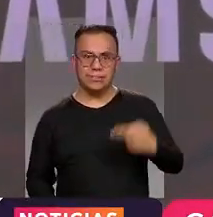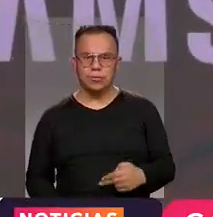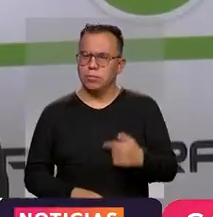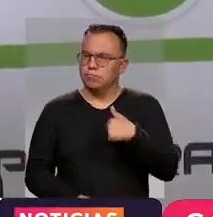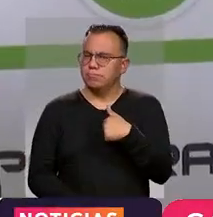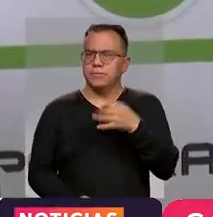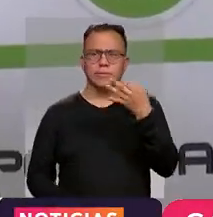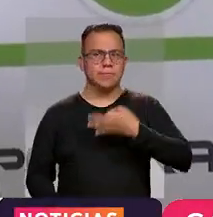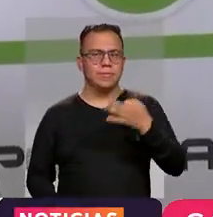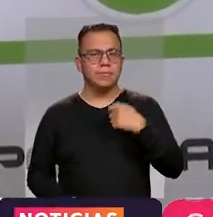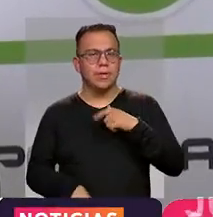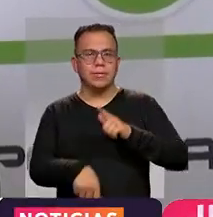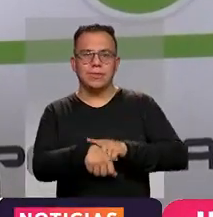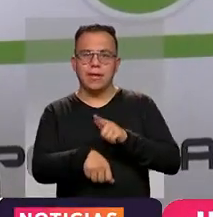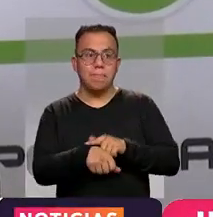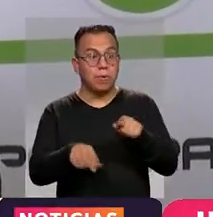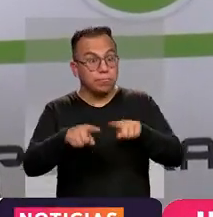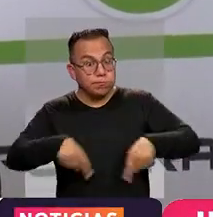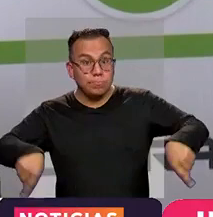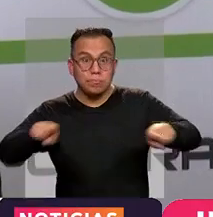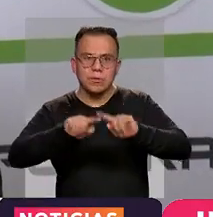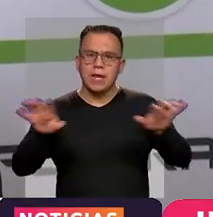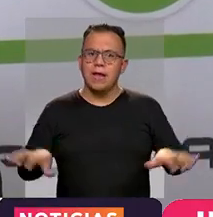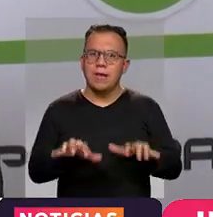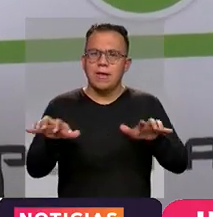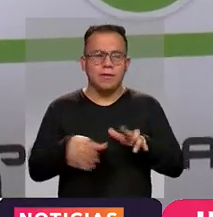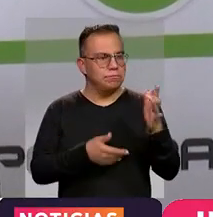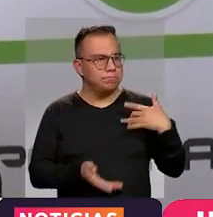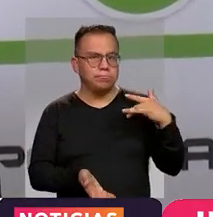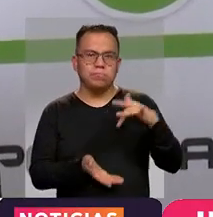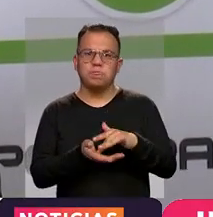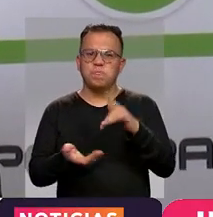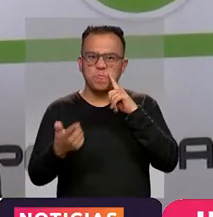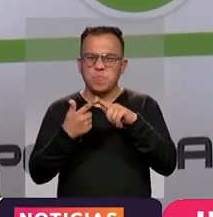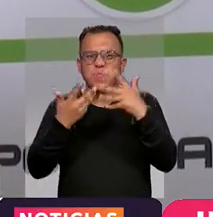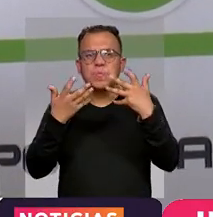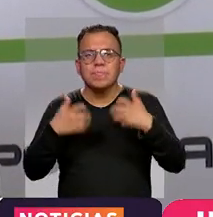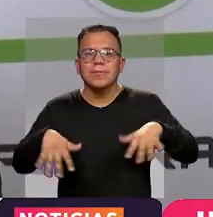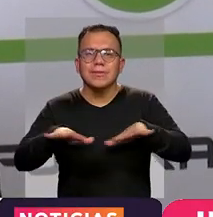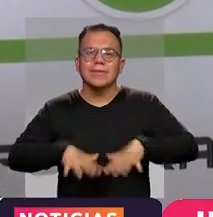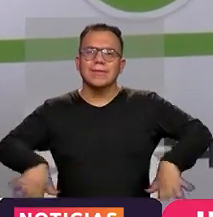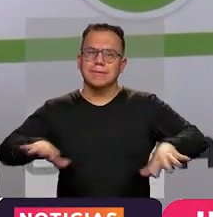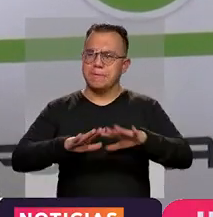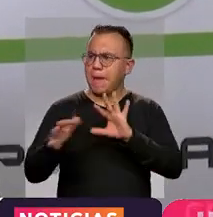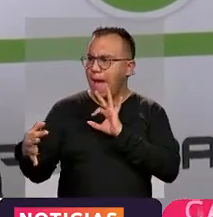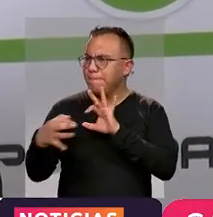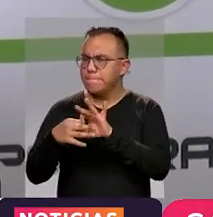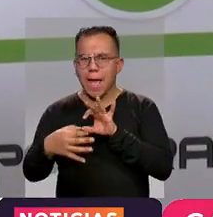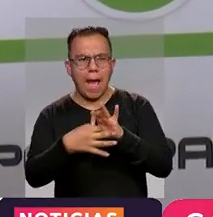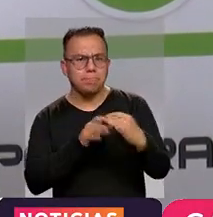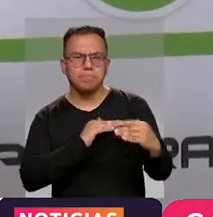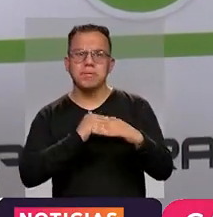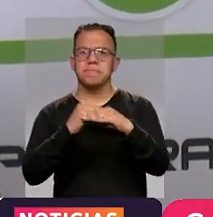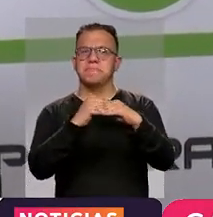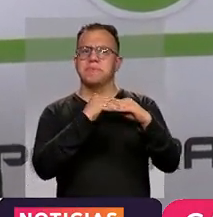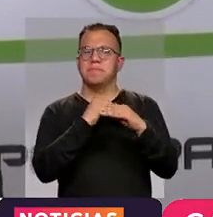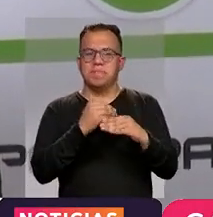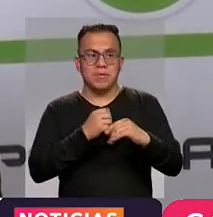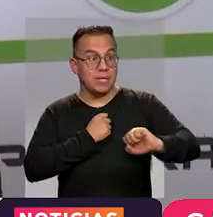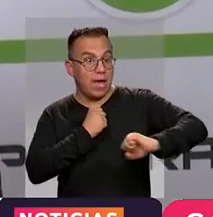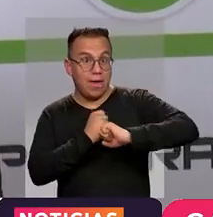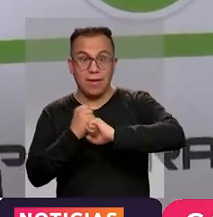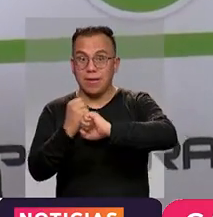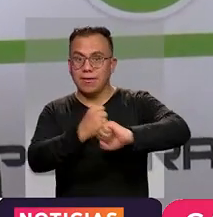siempre haber tiempo para estos eventos, yo creo que es el espacio donde estás con tu gente, con tu público, con tu gente que te